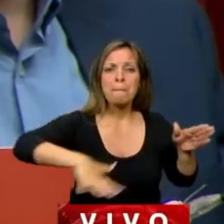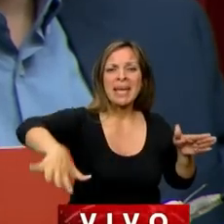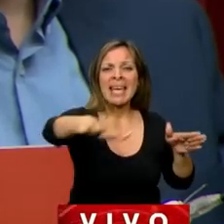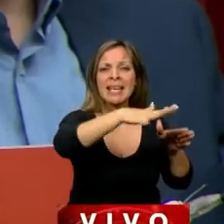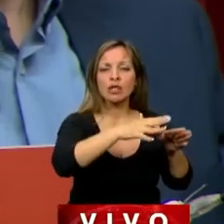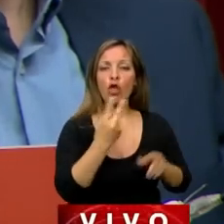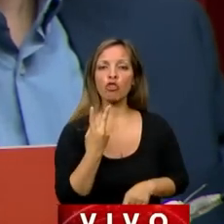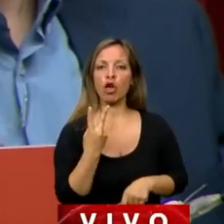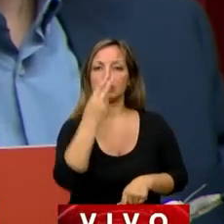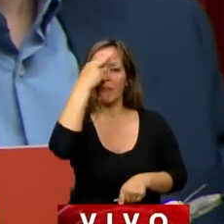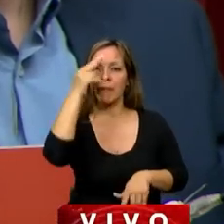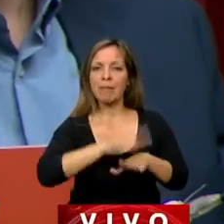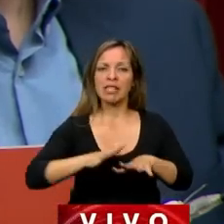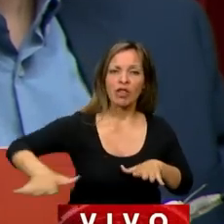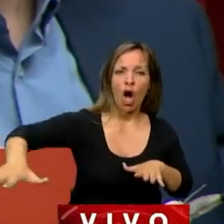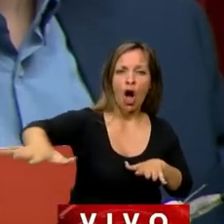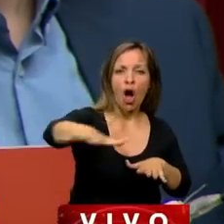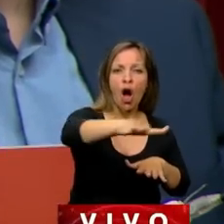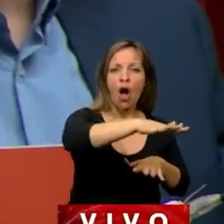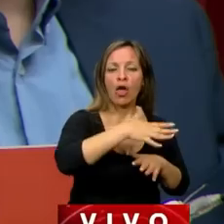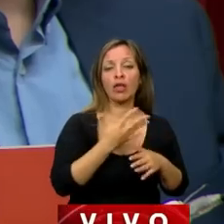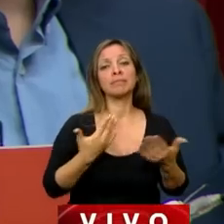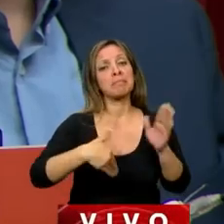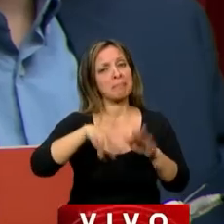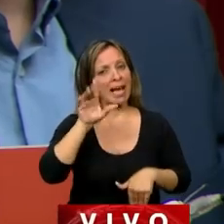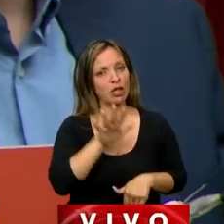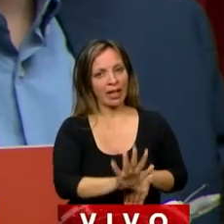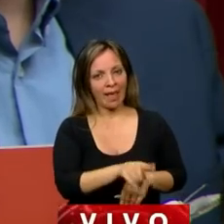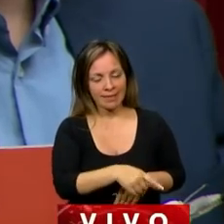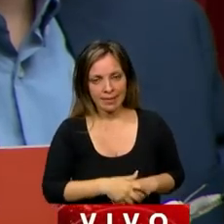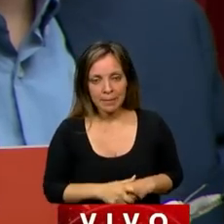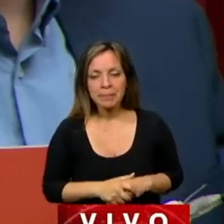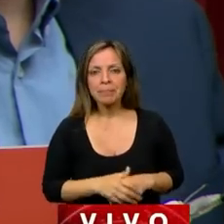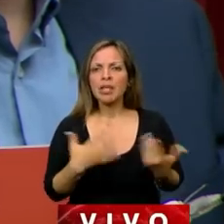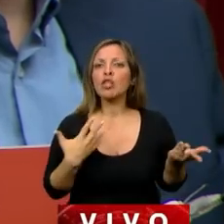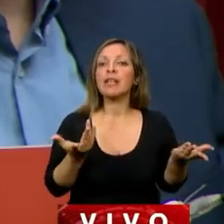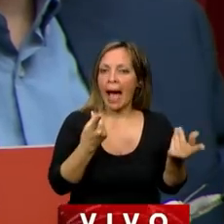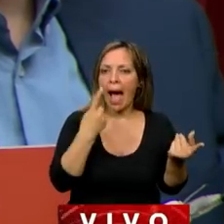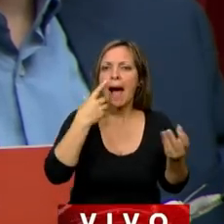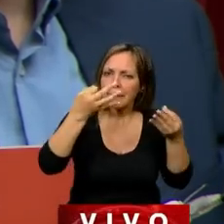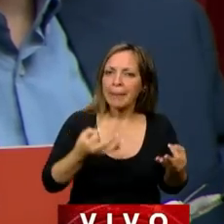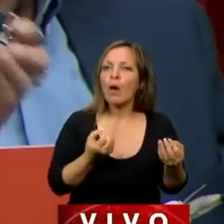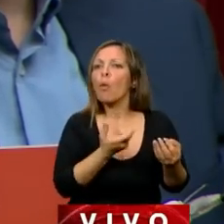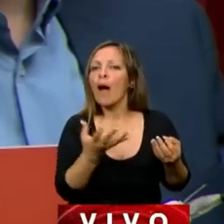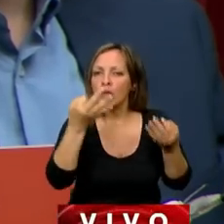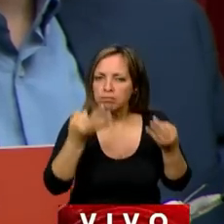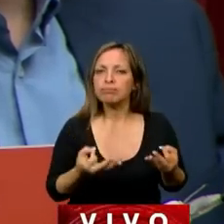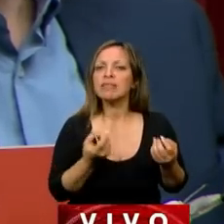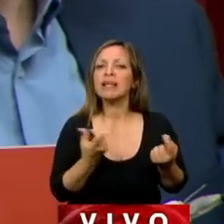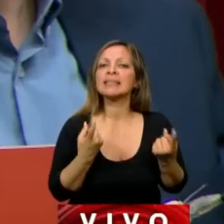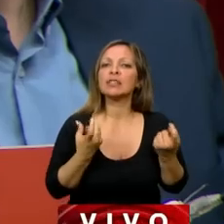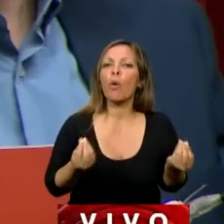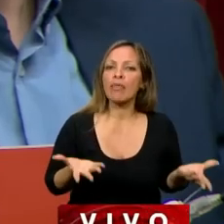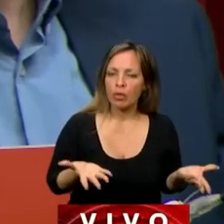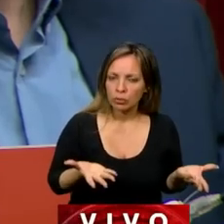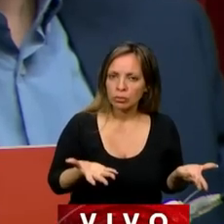que es en muchos casos las generales de la situación. Entonces, ¿cuánto más hacen falta? Bueno, eso también va a